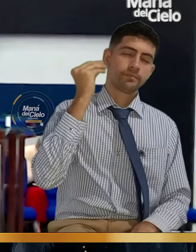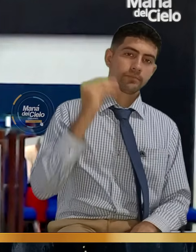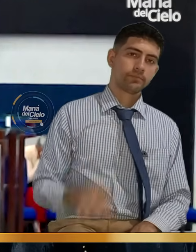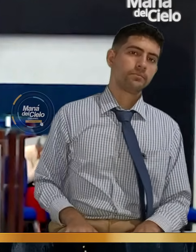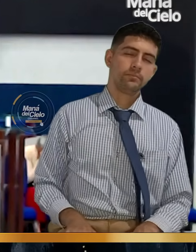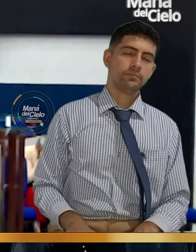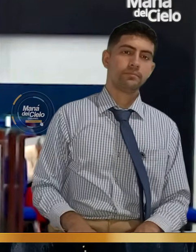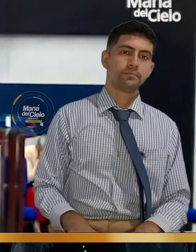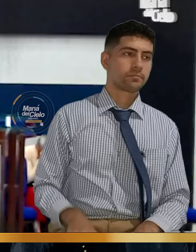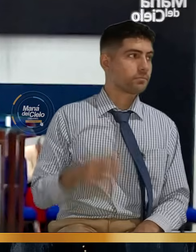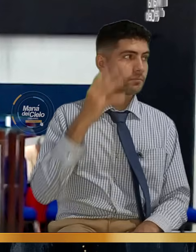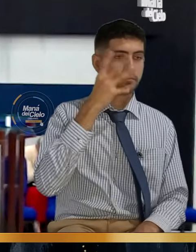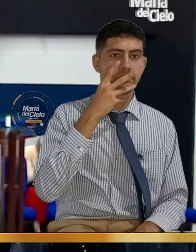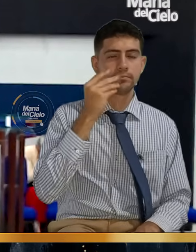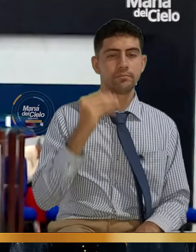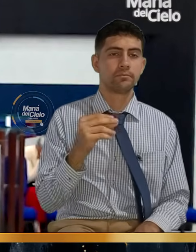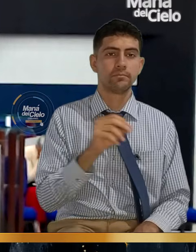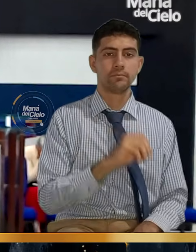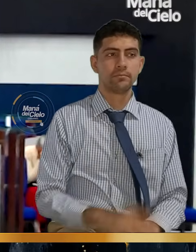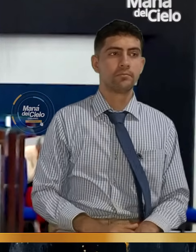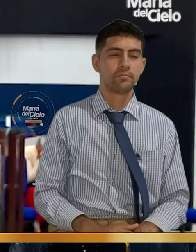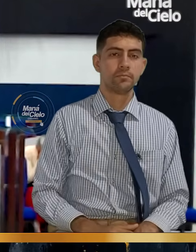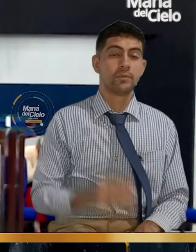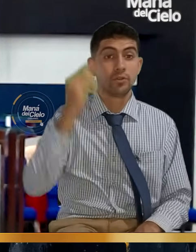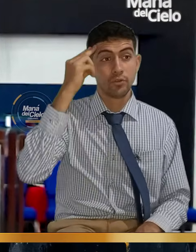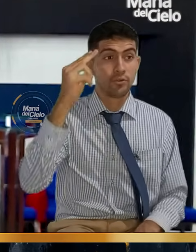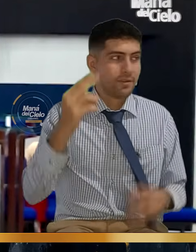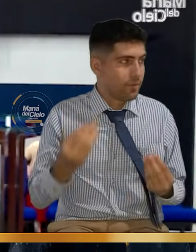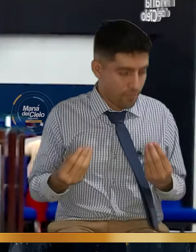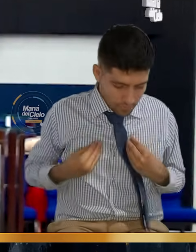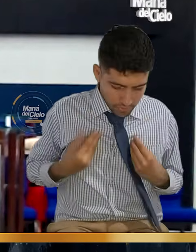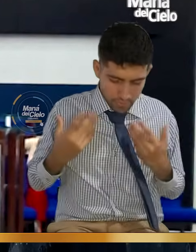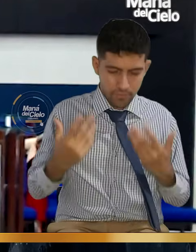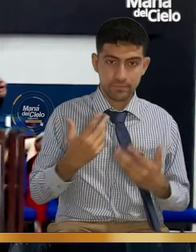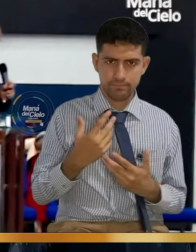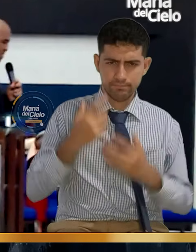amabilidad. Gloria al Señor. Así que le invito,